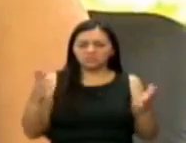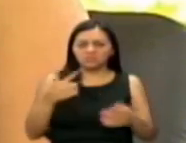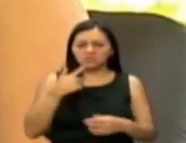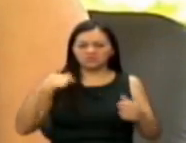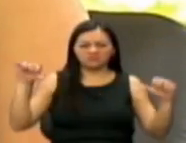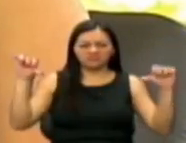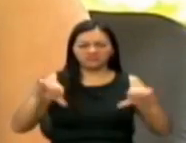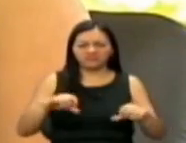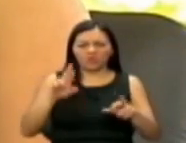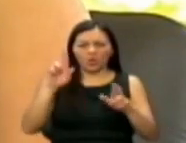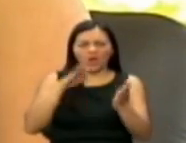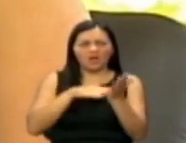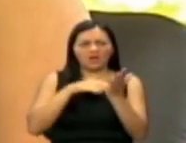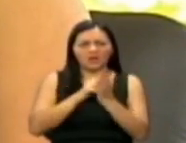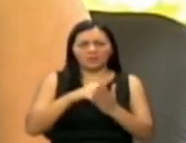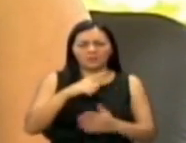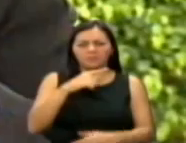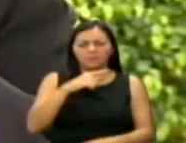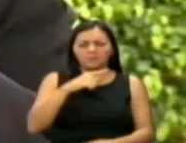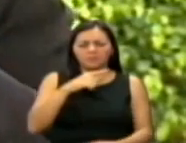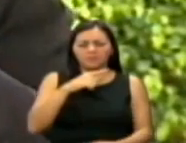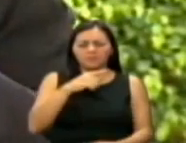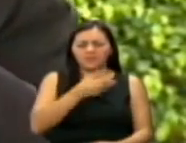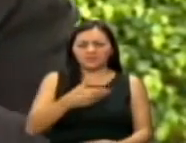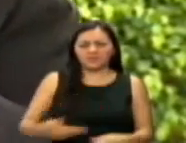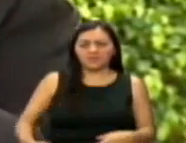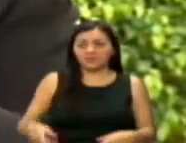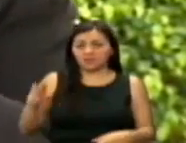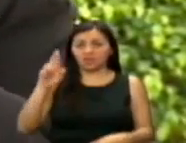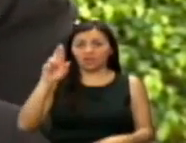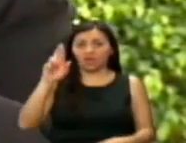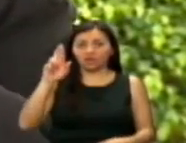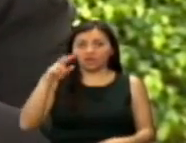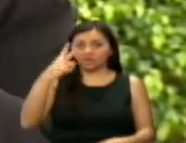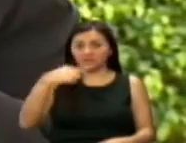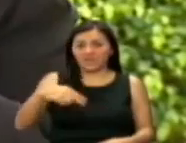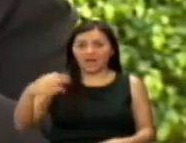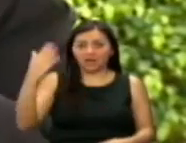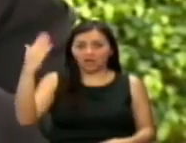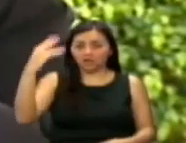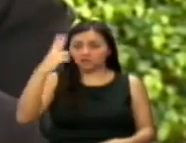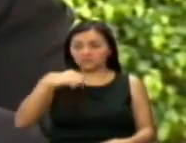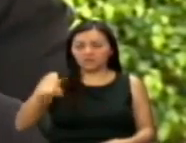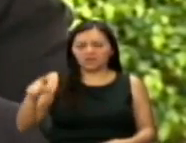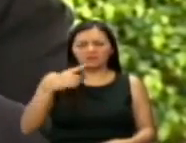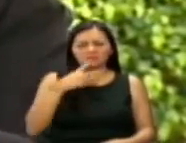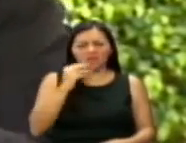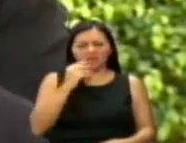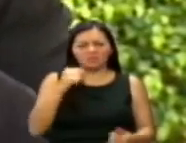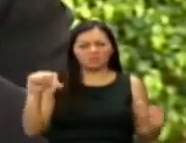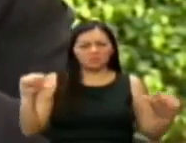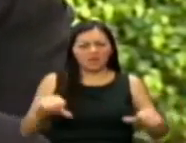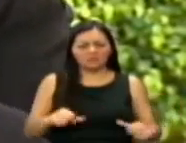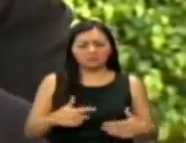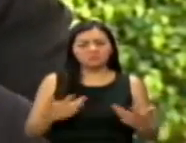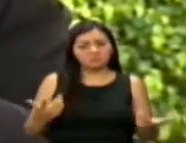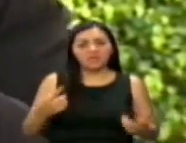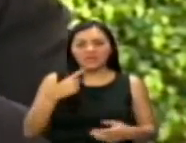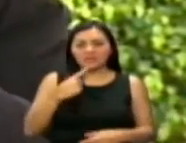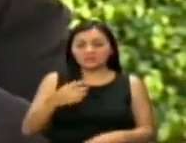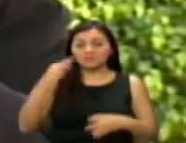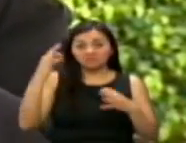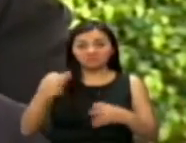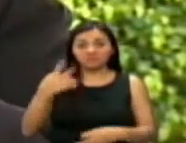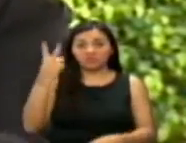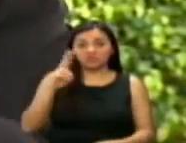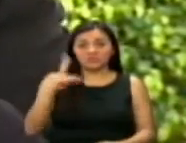realmente lo que piensan. Eso es realmente lo que discuten entre ellos. No quieren llegar a las elecciones de febrero del 2017 porque saben que serán